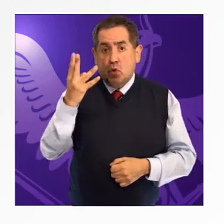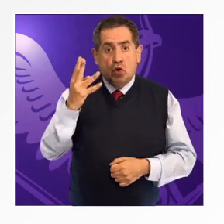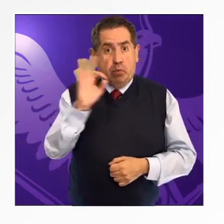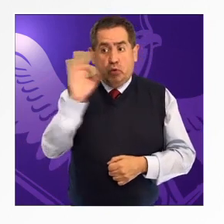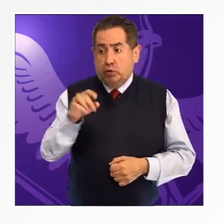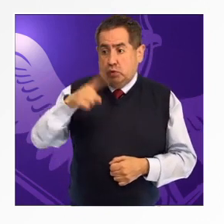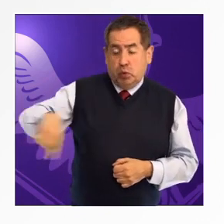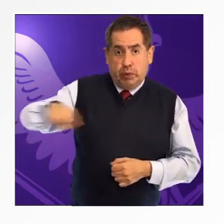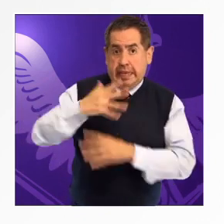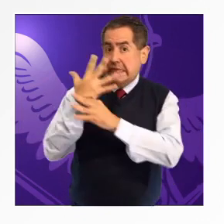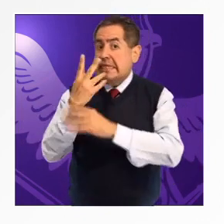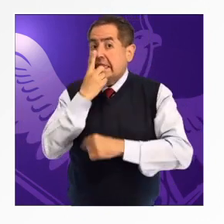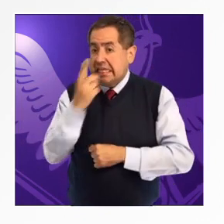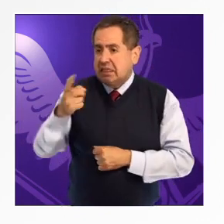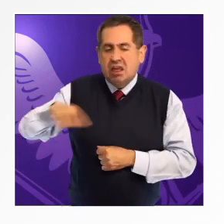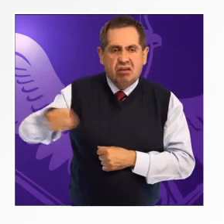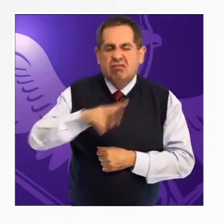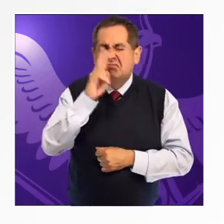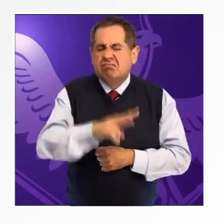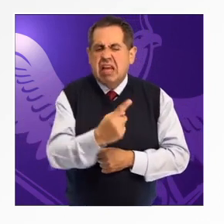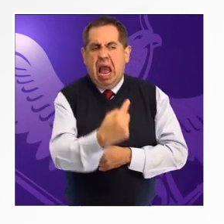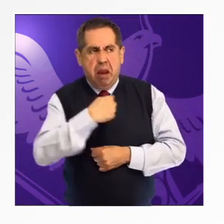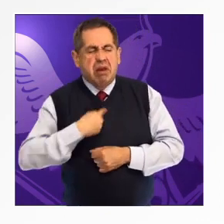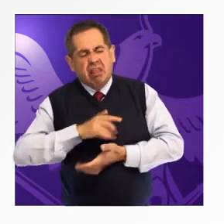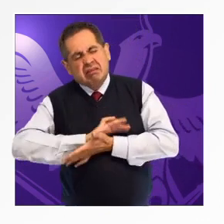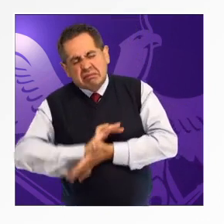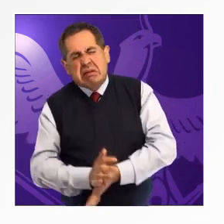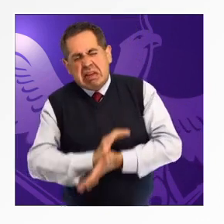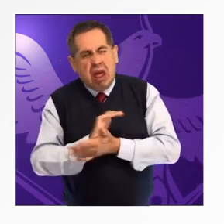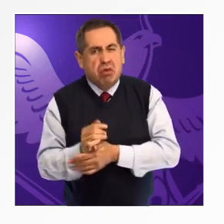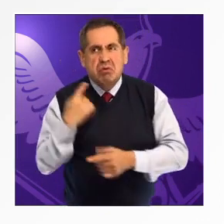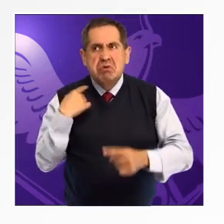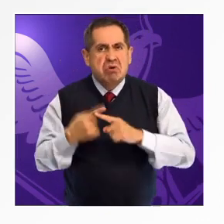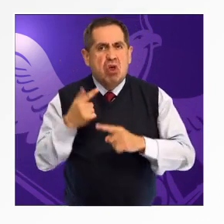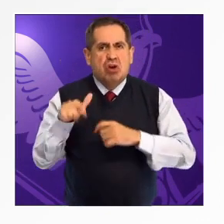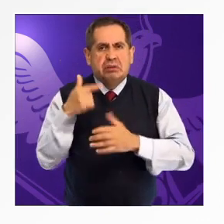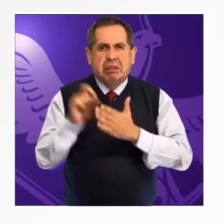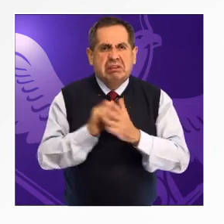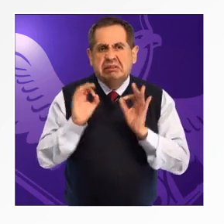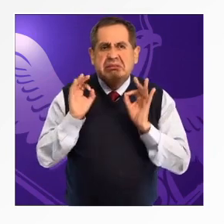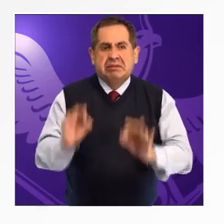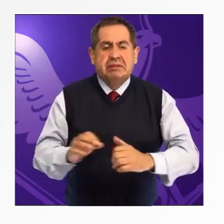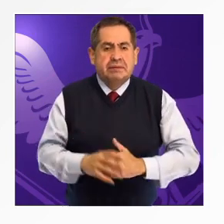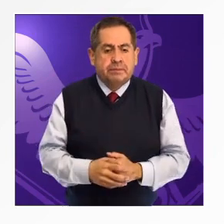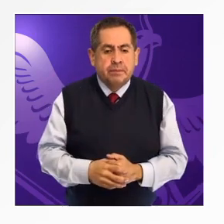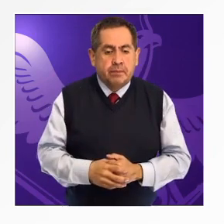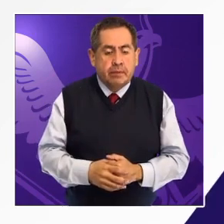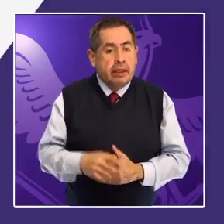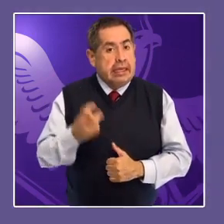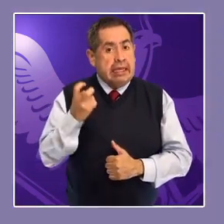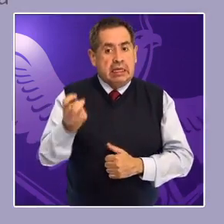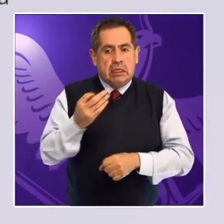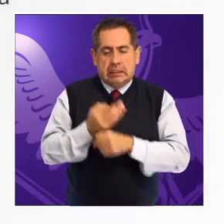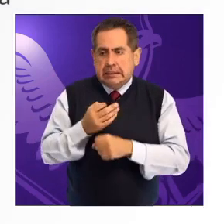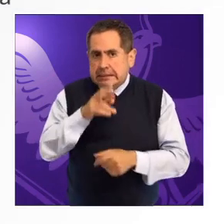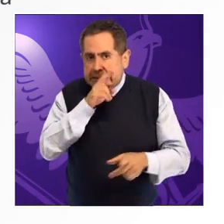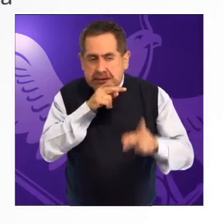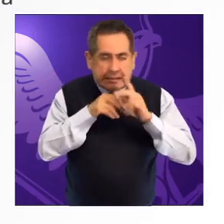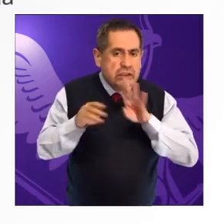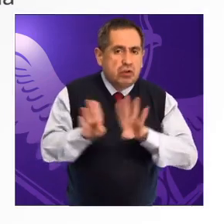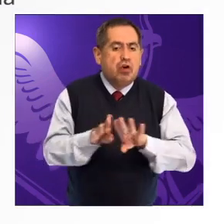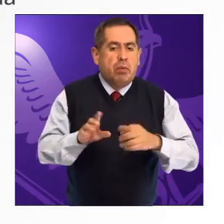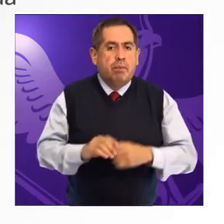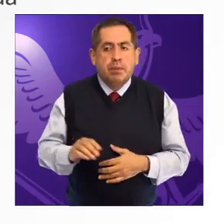ellas señalaron que habían sido discriminadas durante los últimos 12 meses. Para hacer frente a esta preocupación,